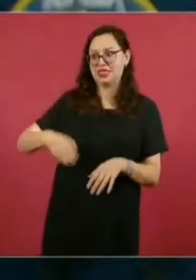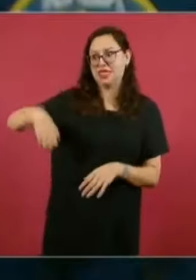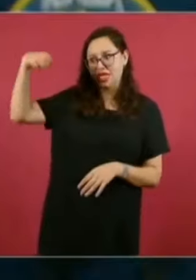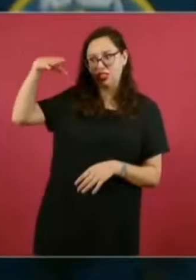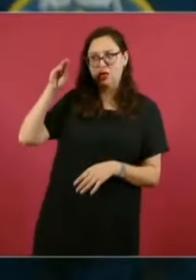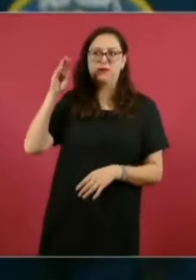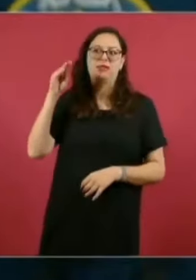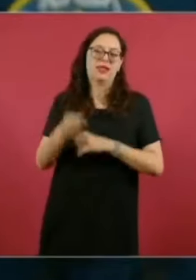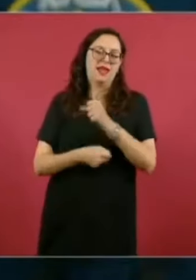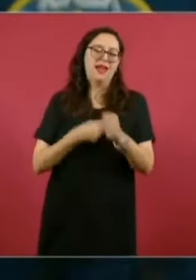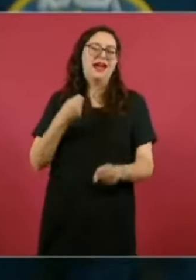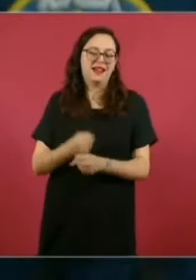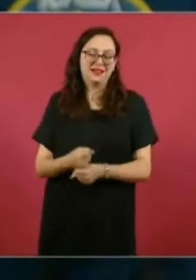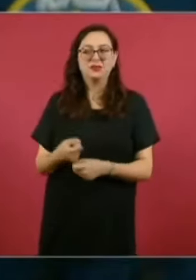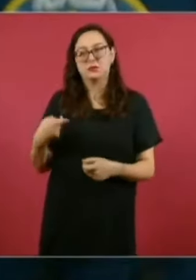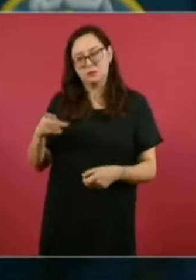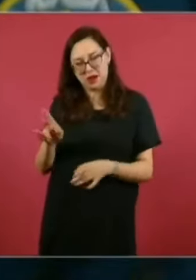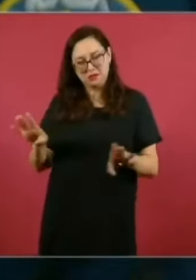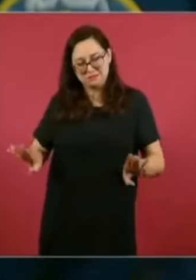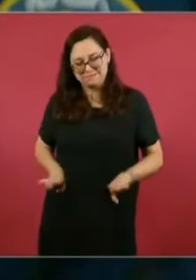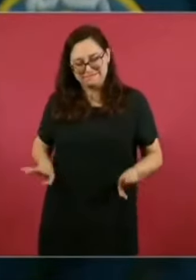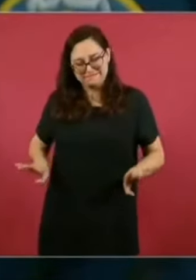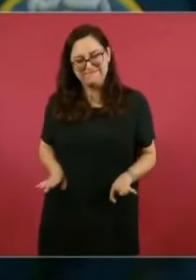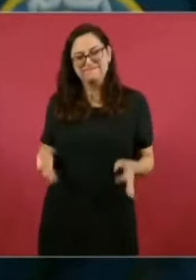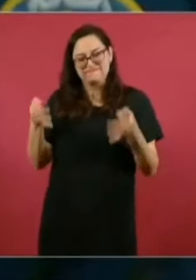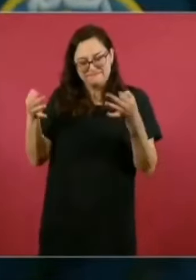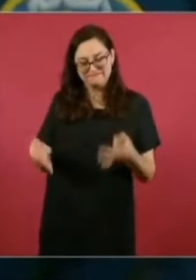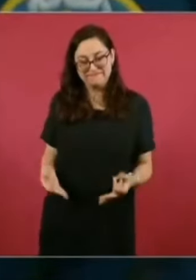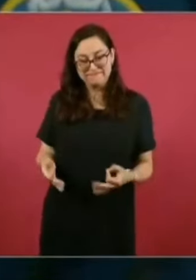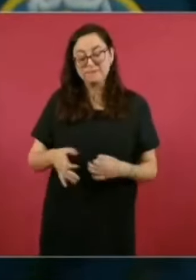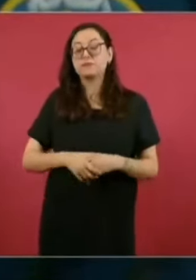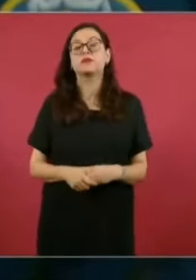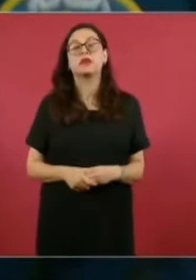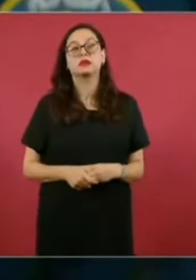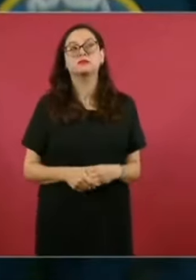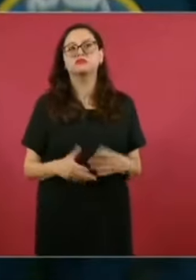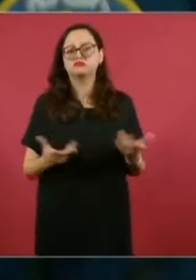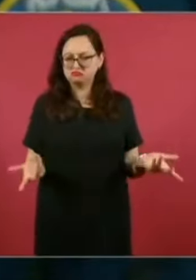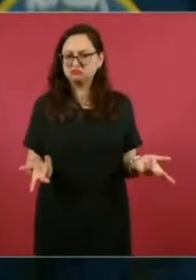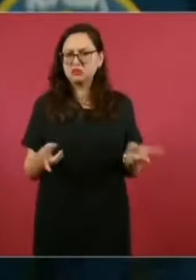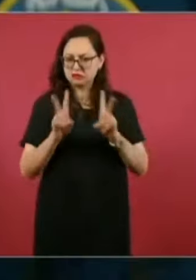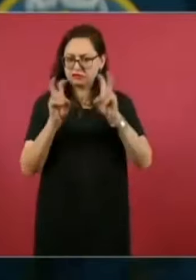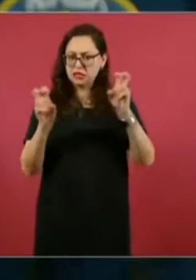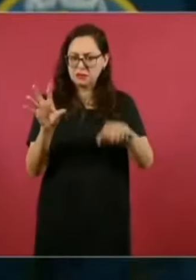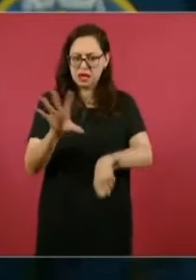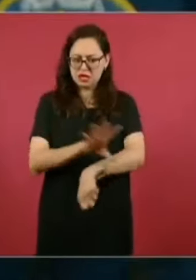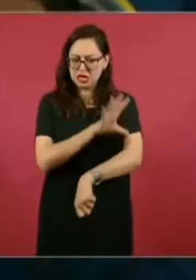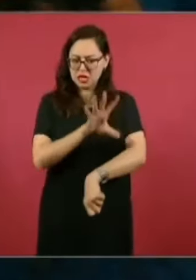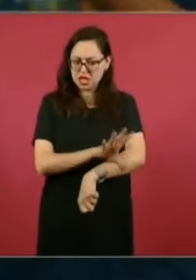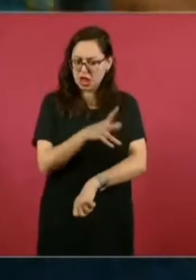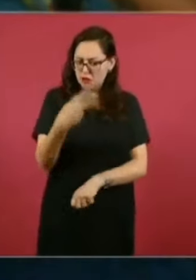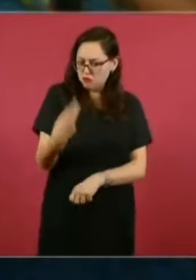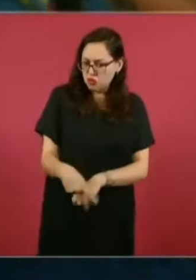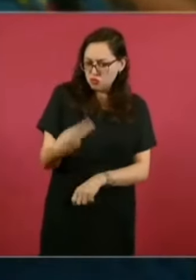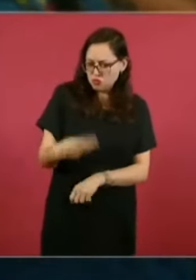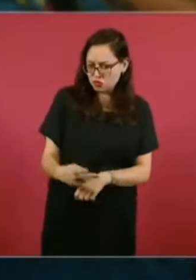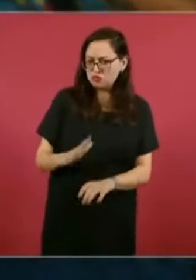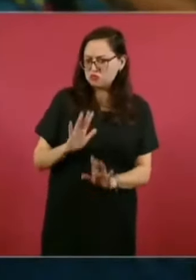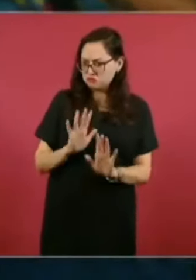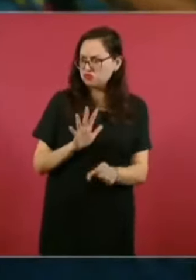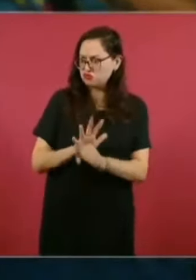ejemplares. Entonces, lo energético va en vías de esa